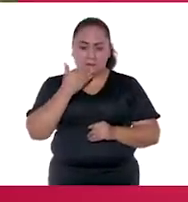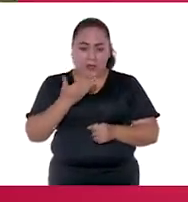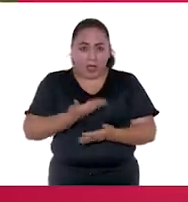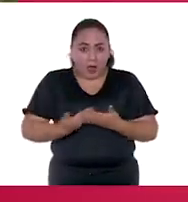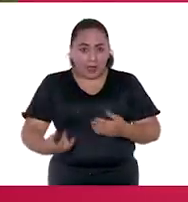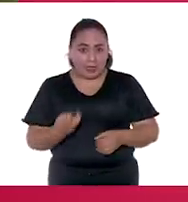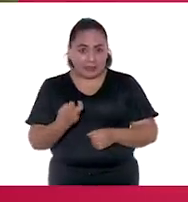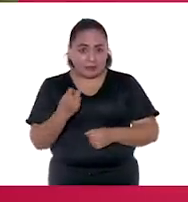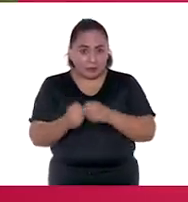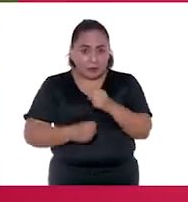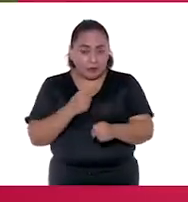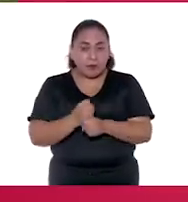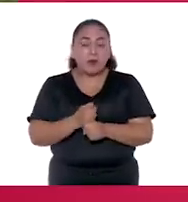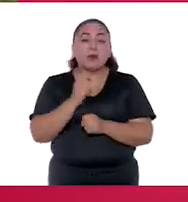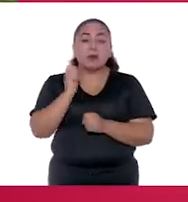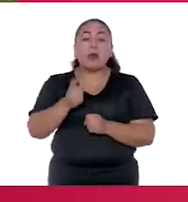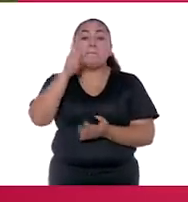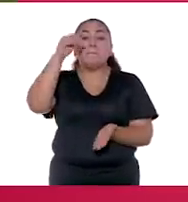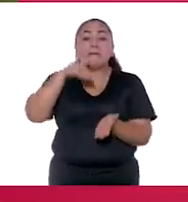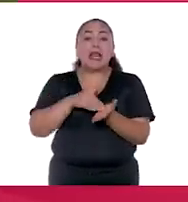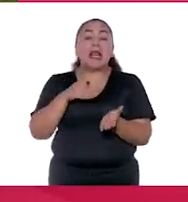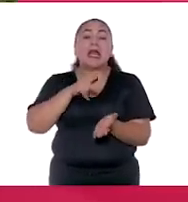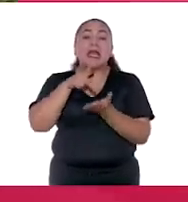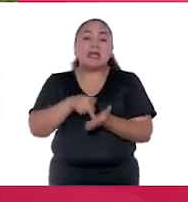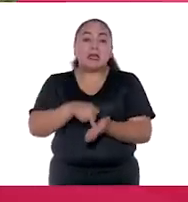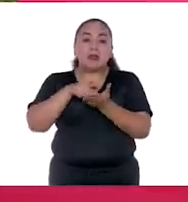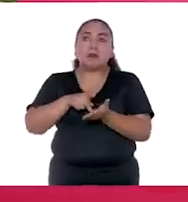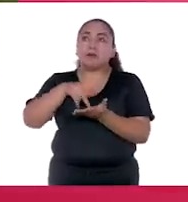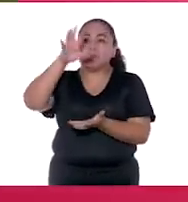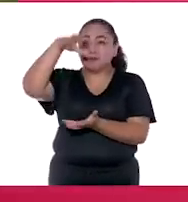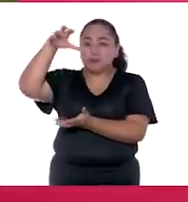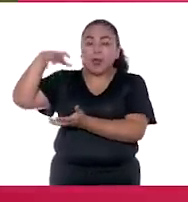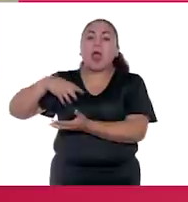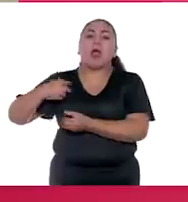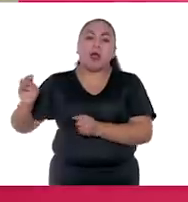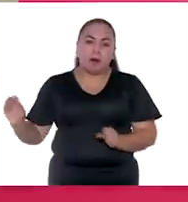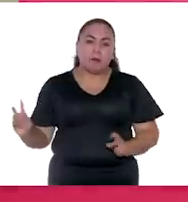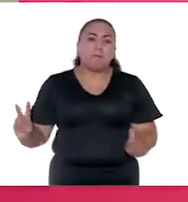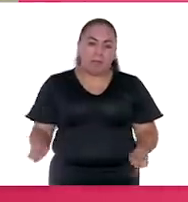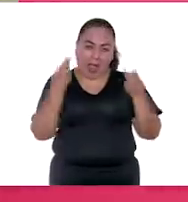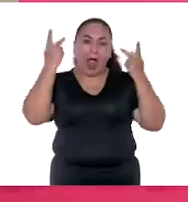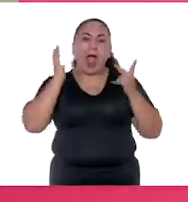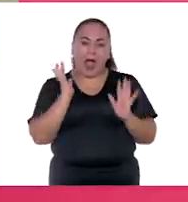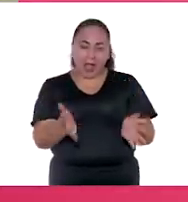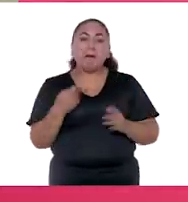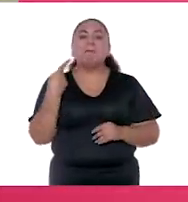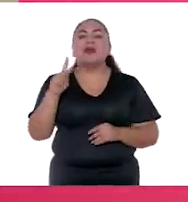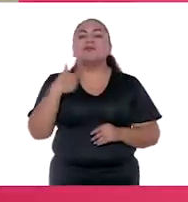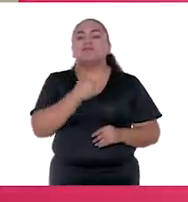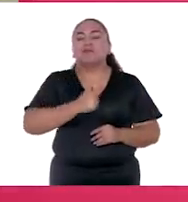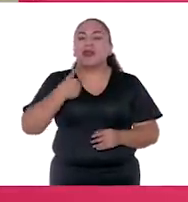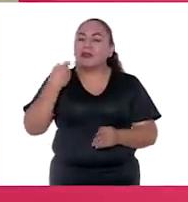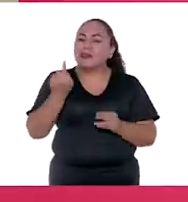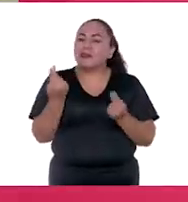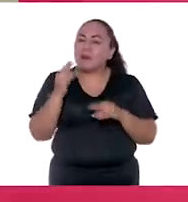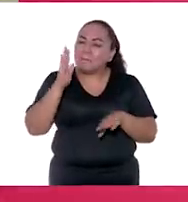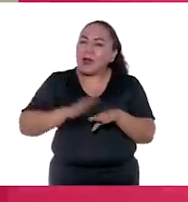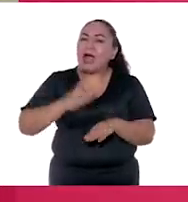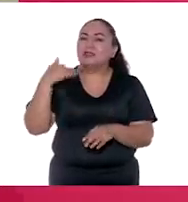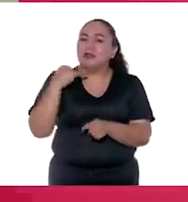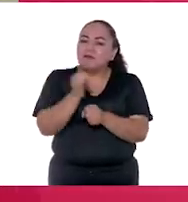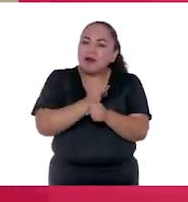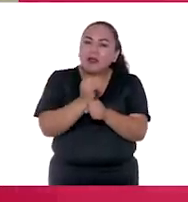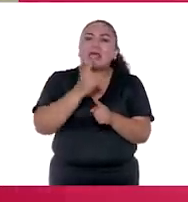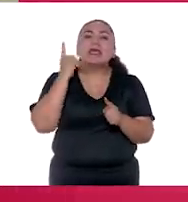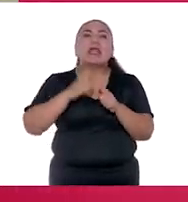año sacamos casi una tonelada, logré venderla. Desafortunadamente a lo mejor me falta investigar más, conseguir